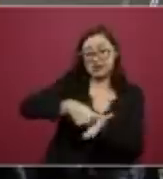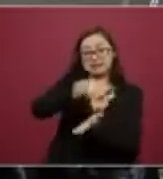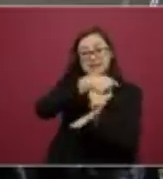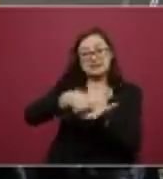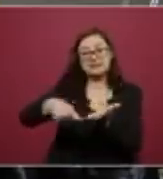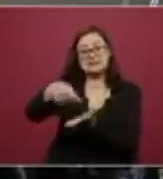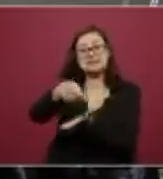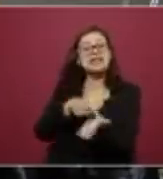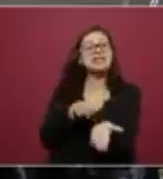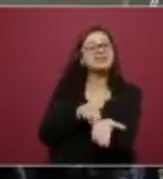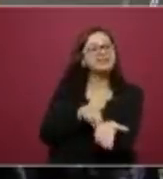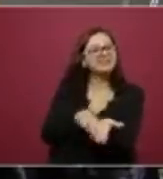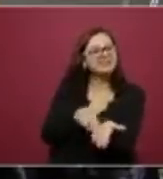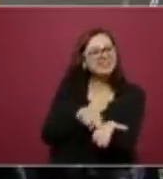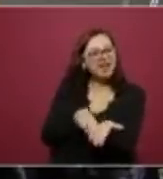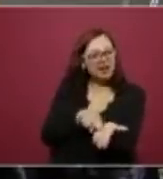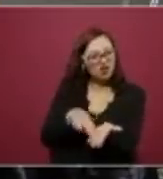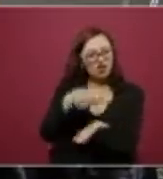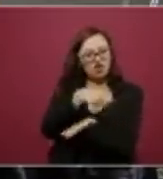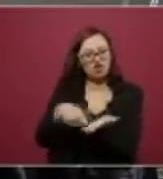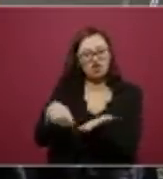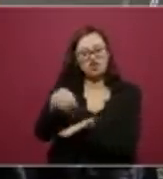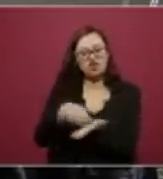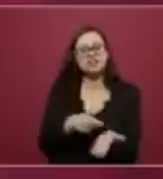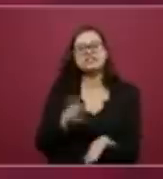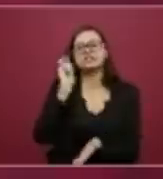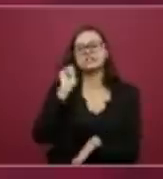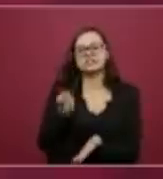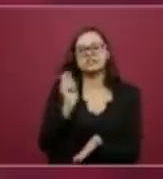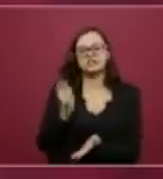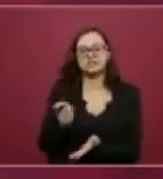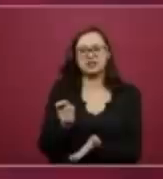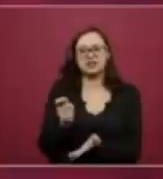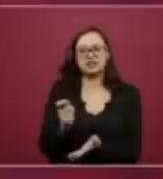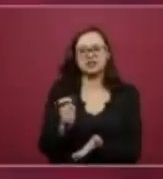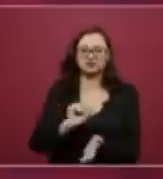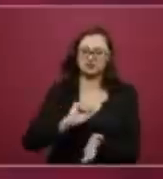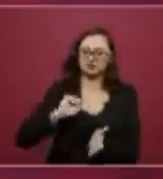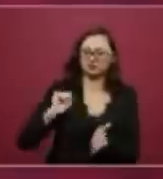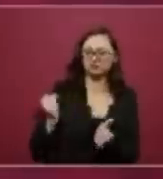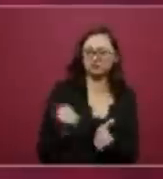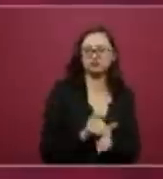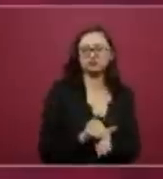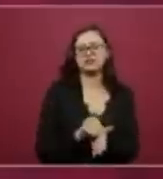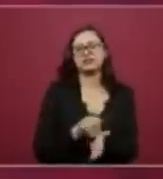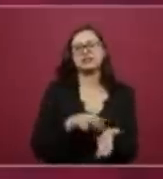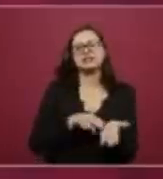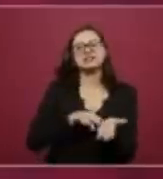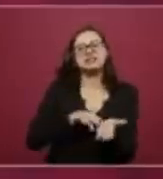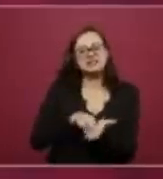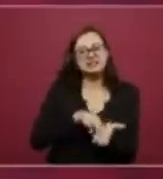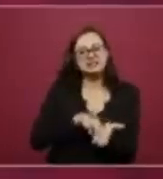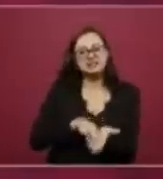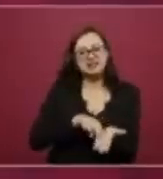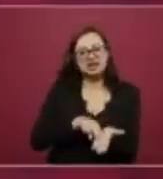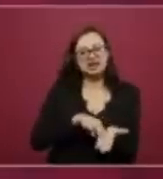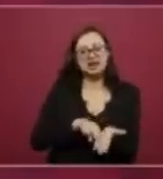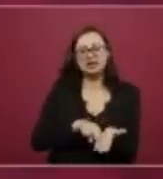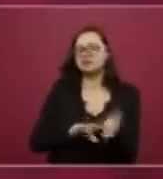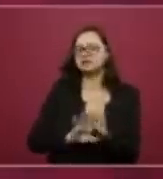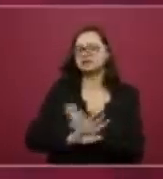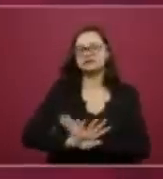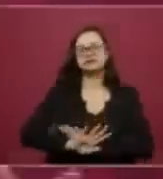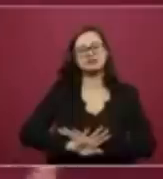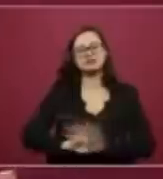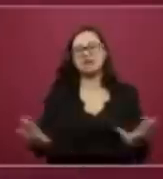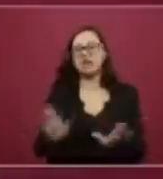la inhabilitación del porte en forma operativa de su recepción, es decir, la sellamos con tinta negra y ya deja